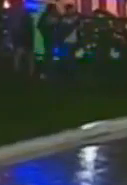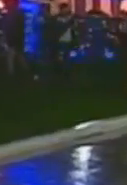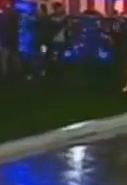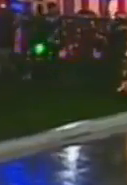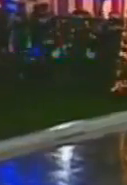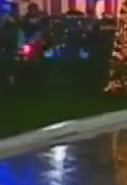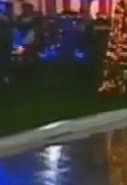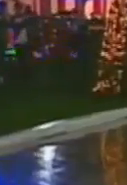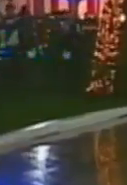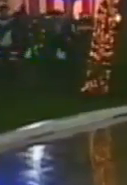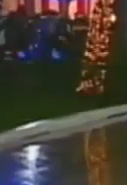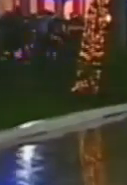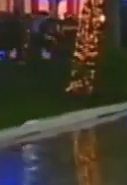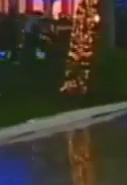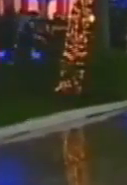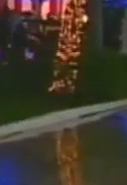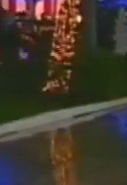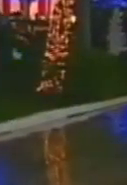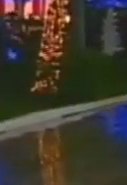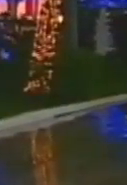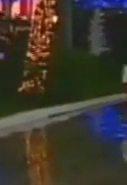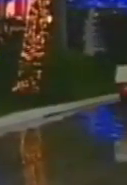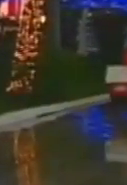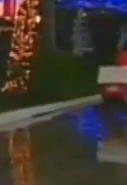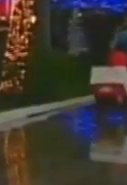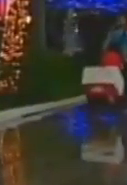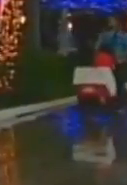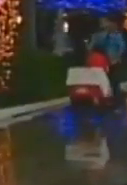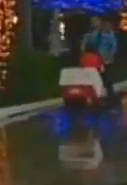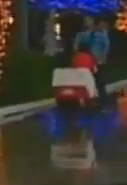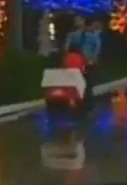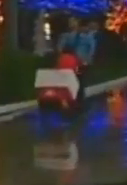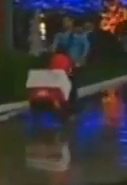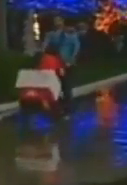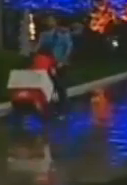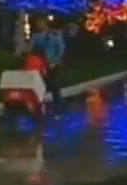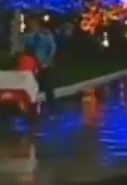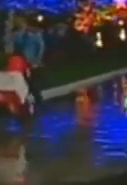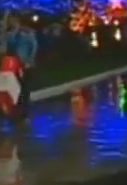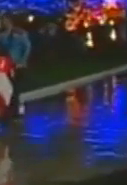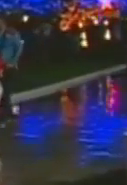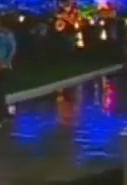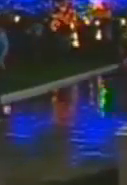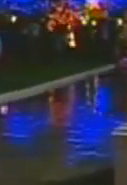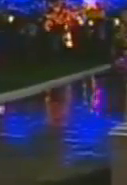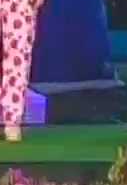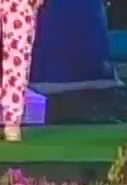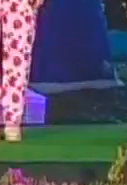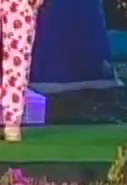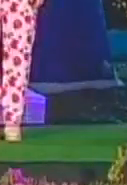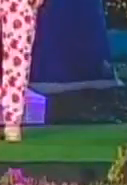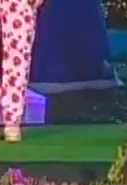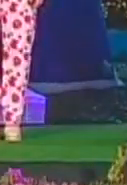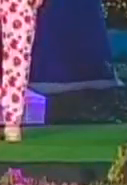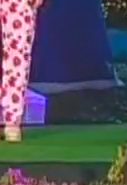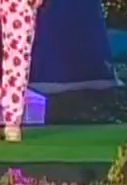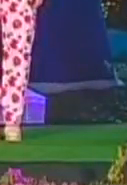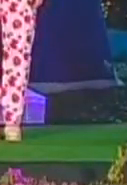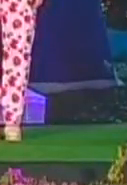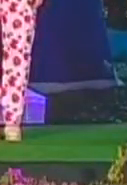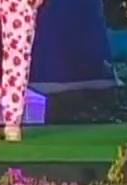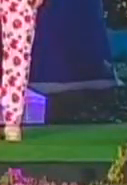estado Zulia. Y agradecerle porque la feria se ha extendido, hermano presidente, y se va a extender por varios municipios del estado. Es importante